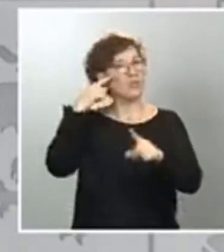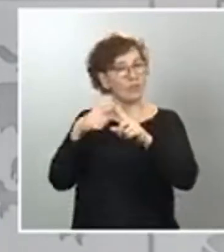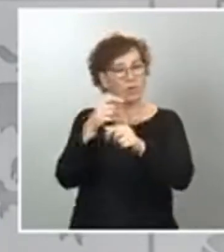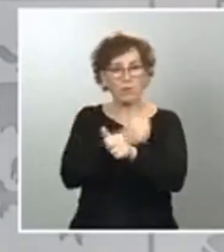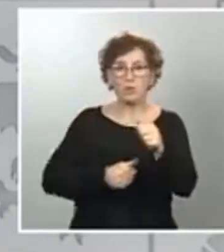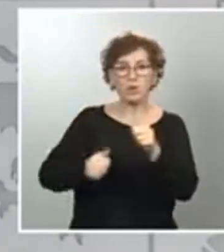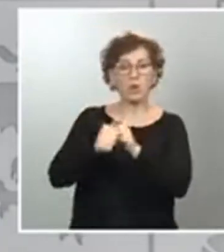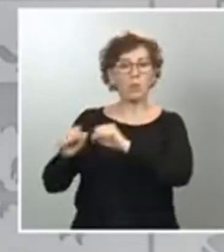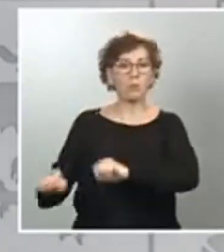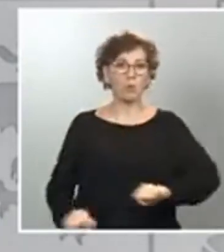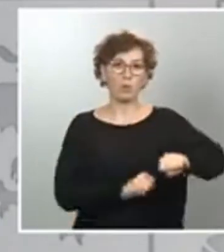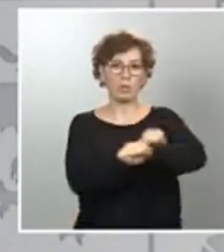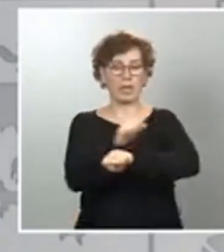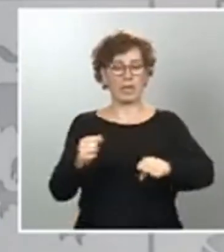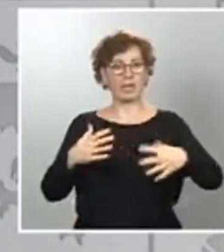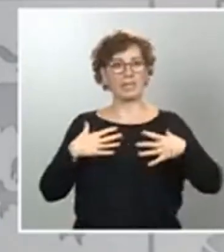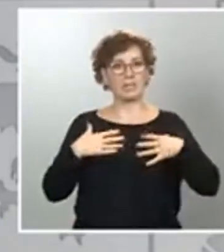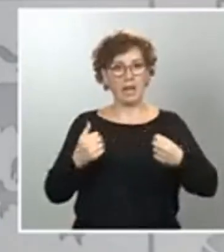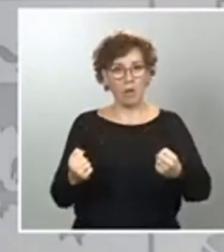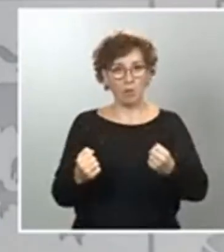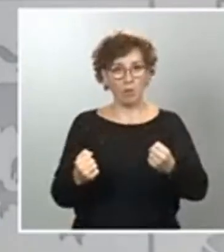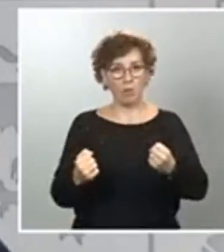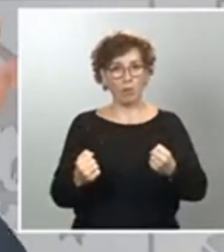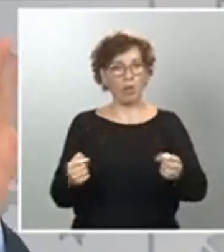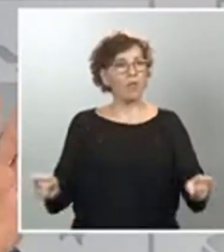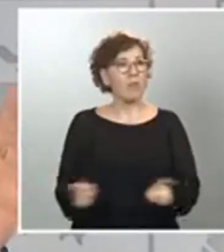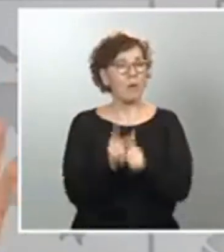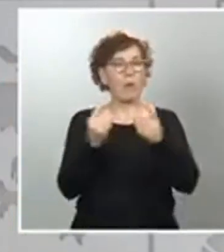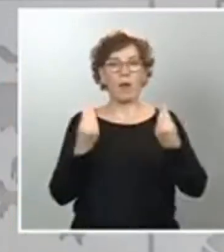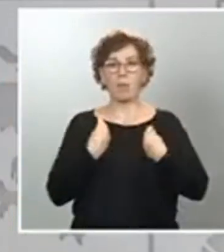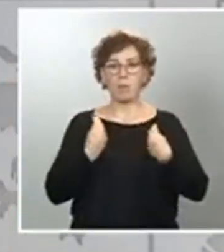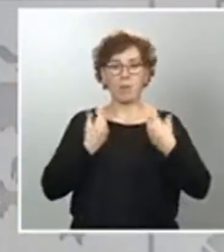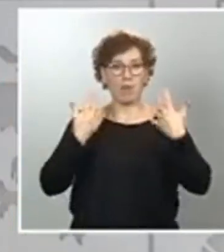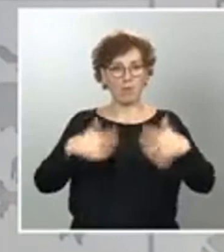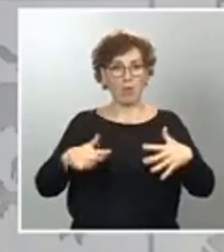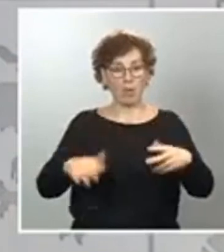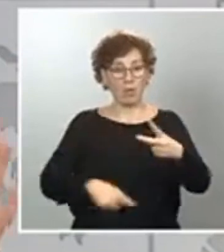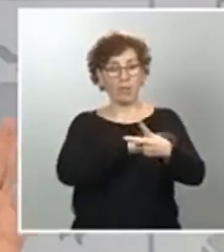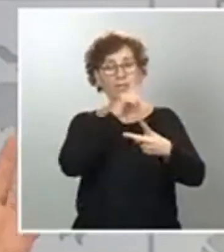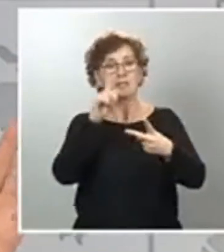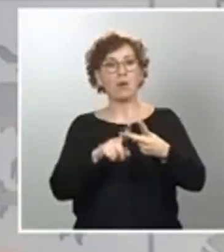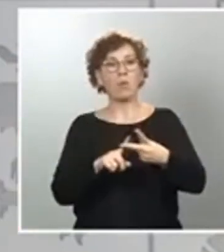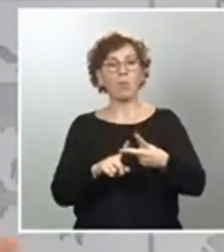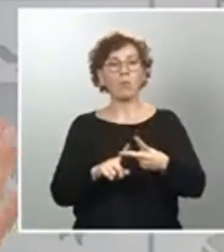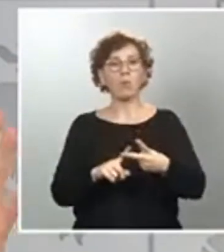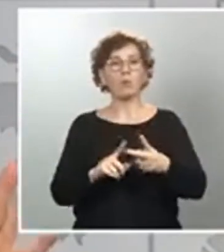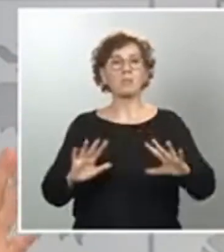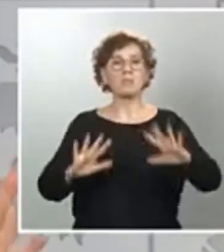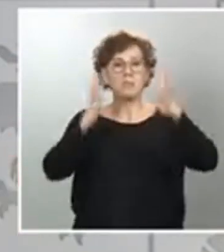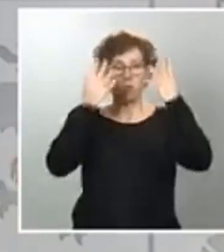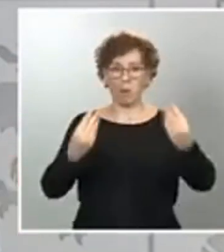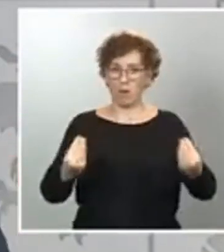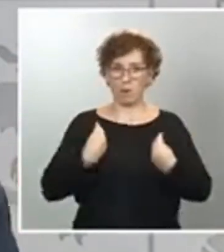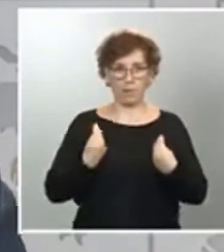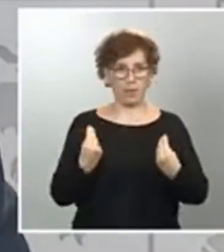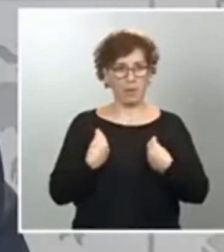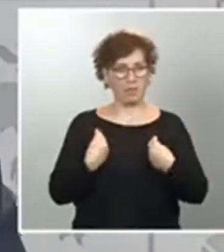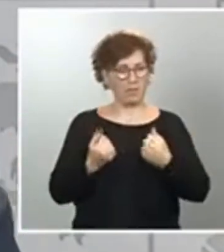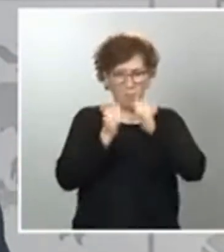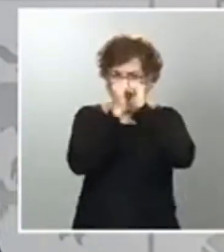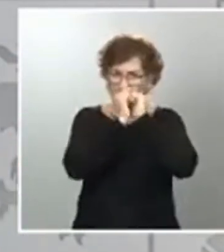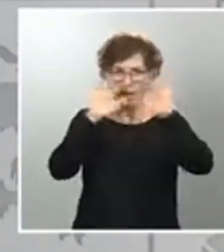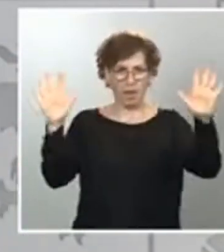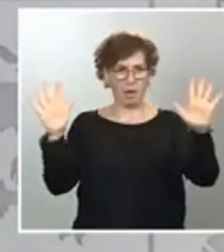lugar salvar vidas. Así de sencillo. Y a partir de ahí poner España en marcha. Cada uno de sus territorios, cada una de sus